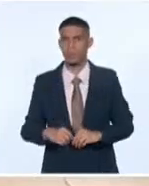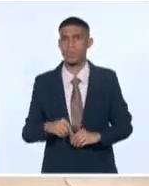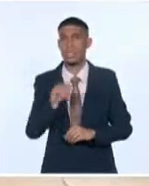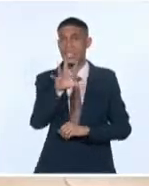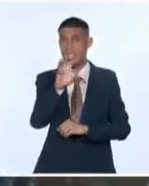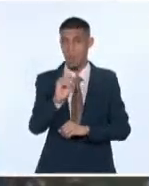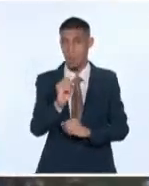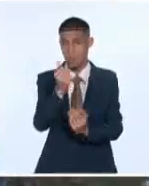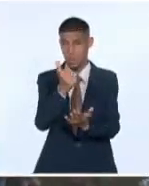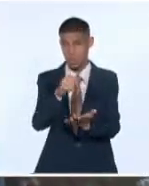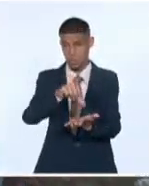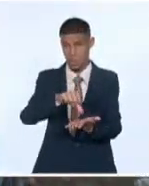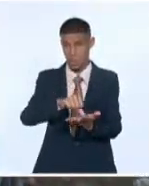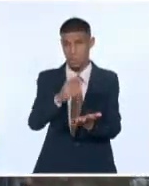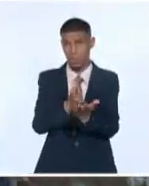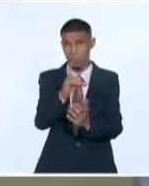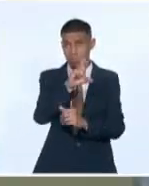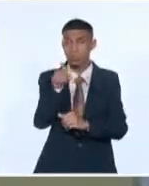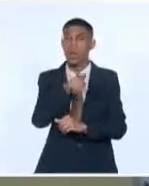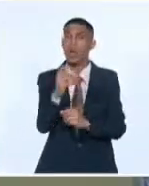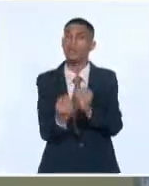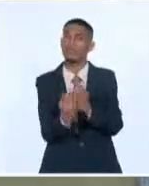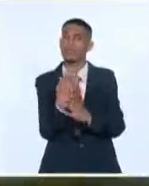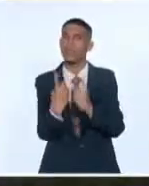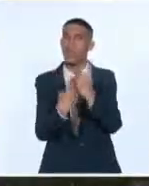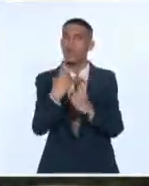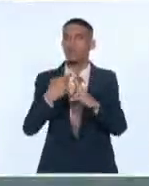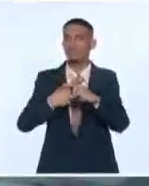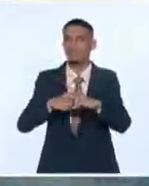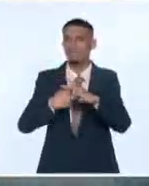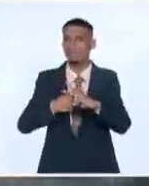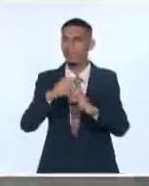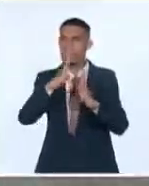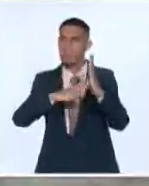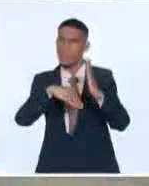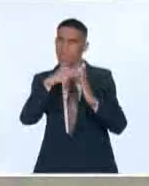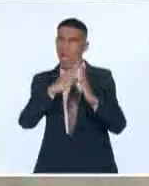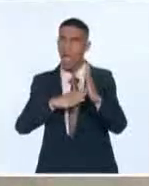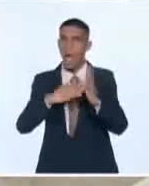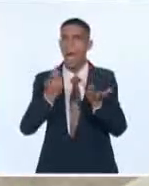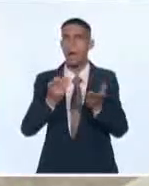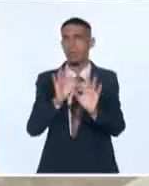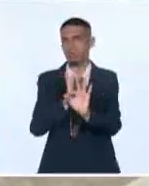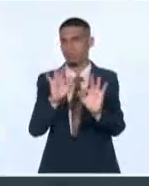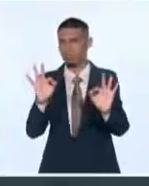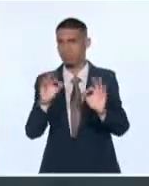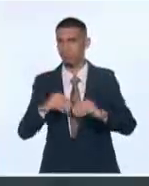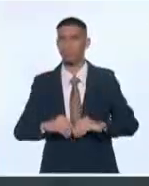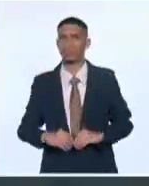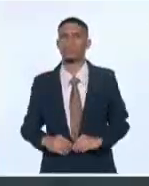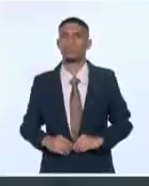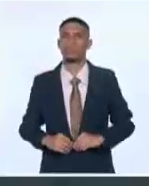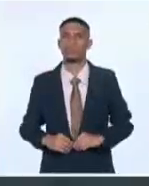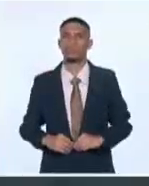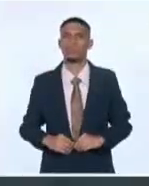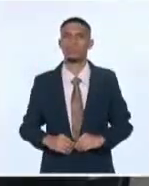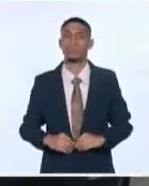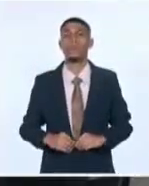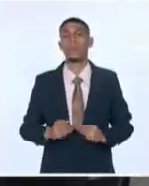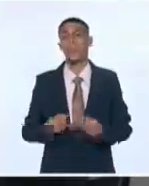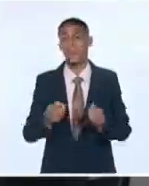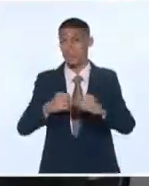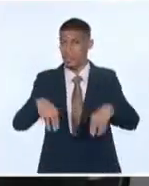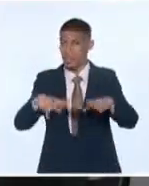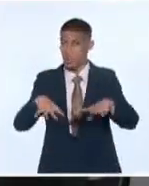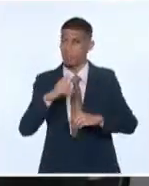centros escolares se beneficiaron con acciones de reparación y mantenimiento constructivo. De forma general, aún en medio de limitaciones